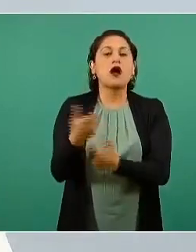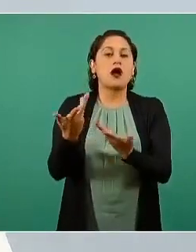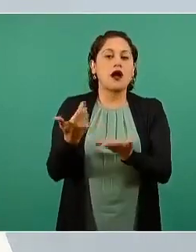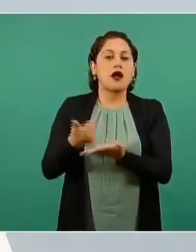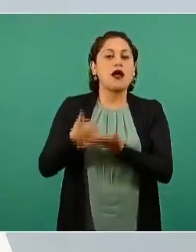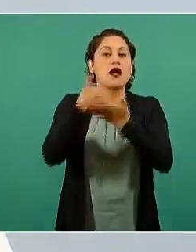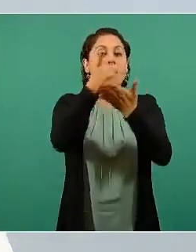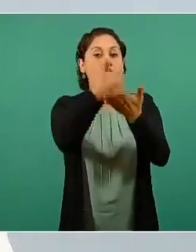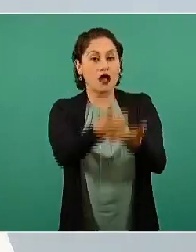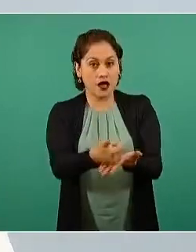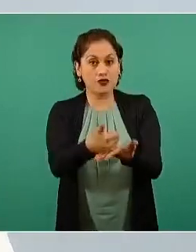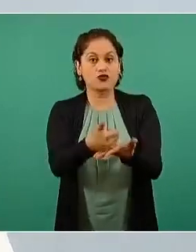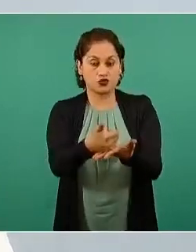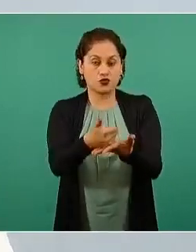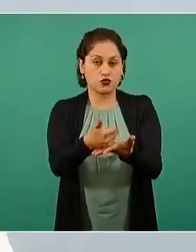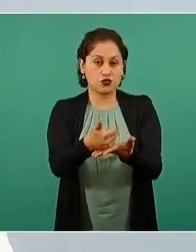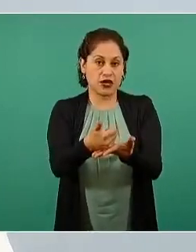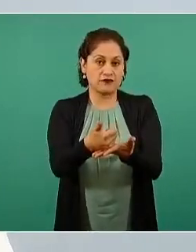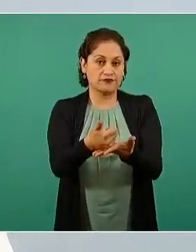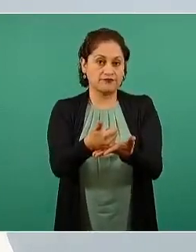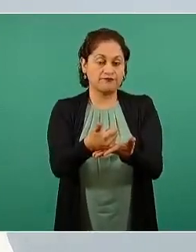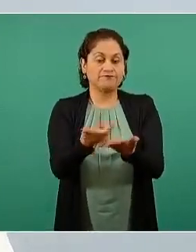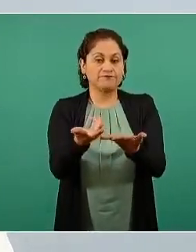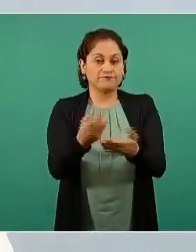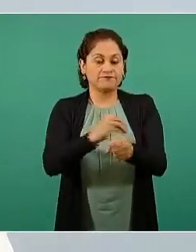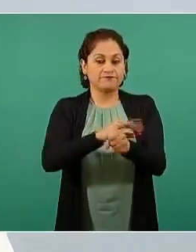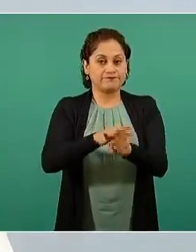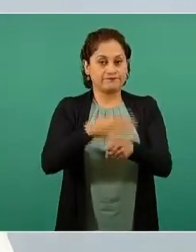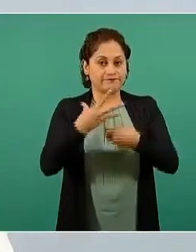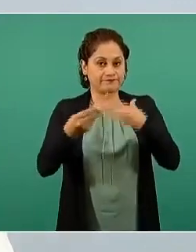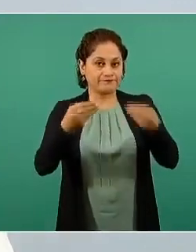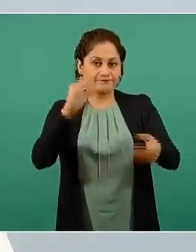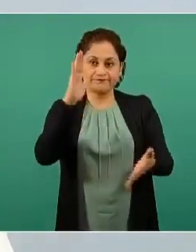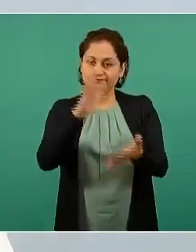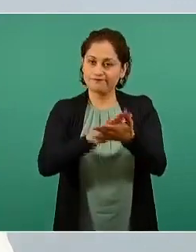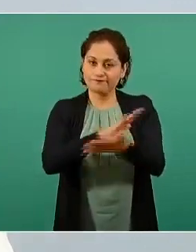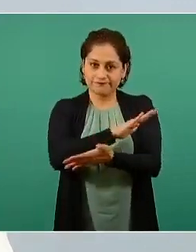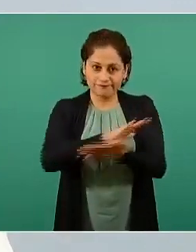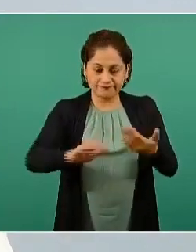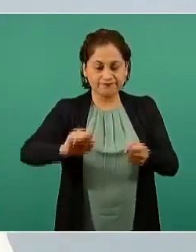las herramientas para terminar con esa pesadilla, y que nunca más